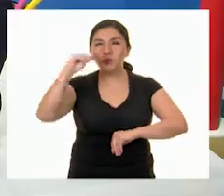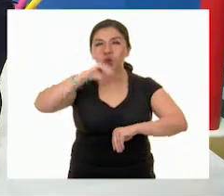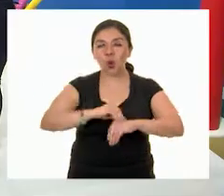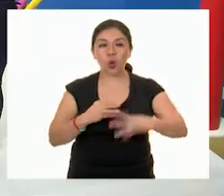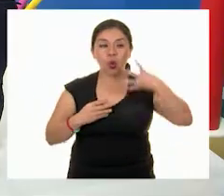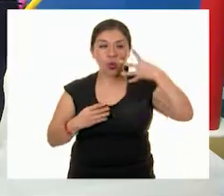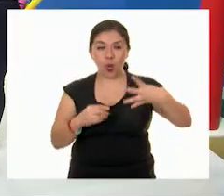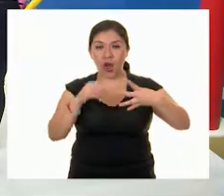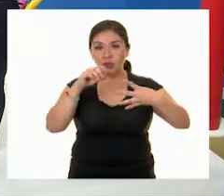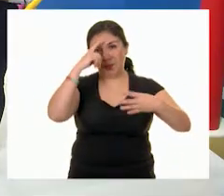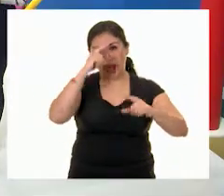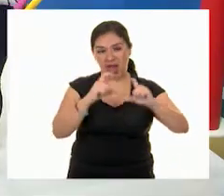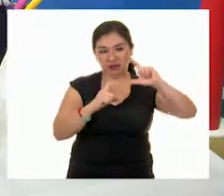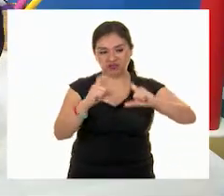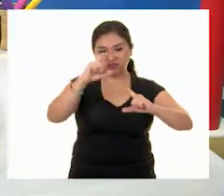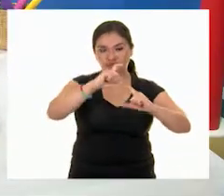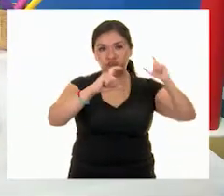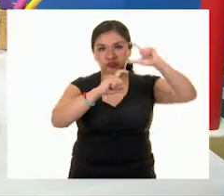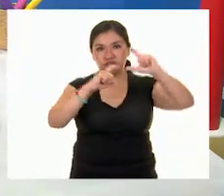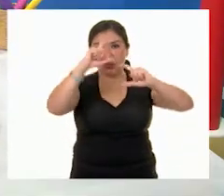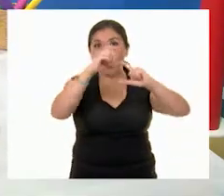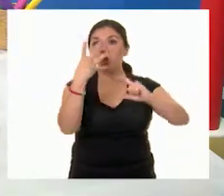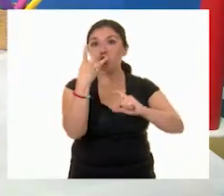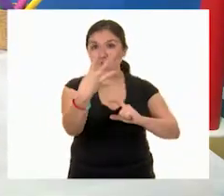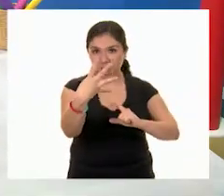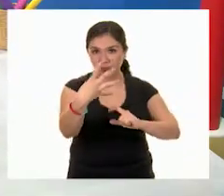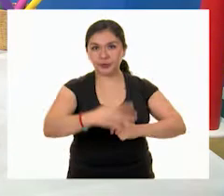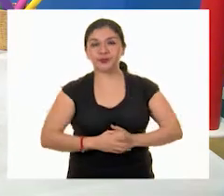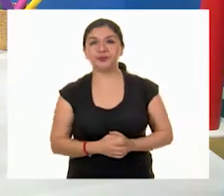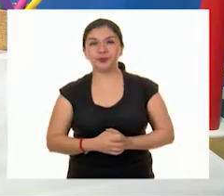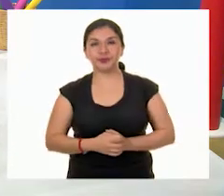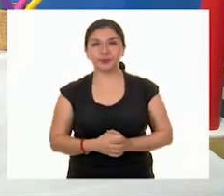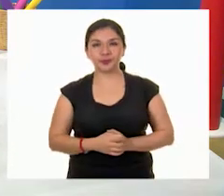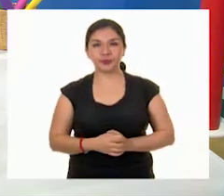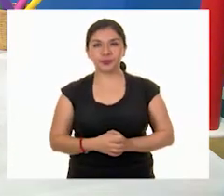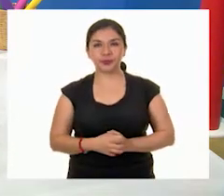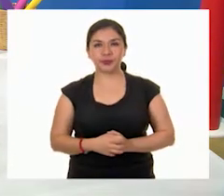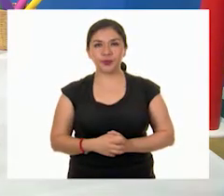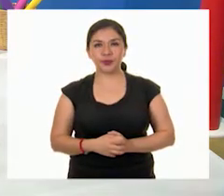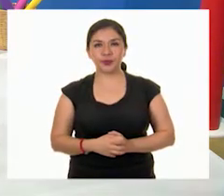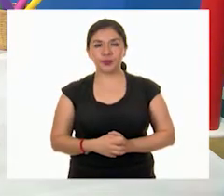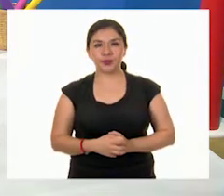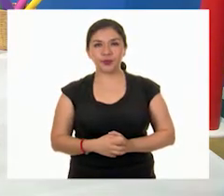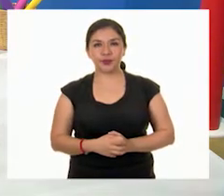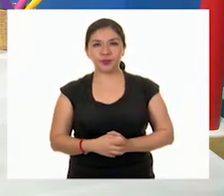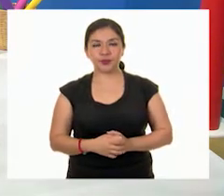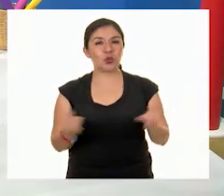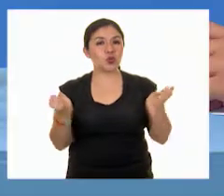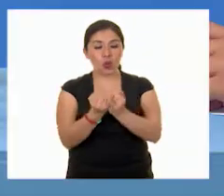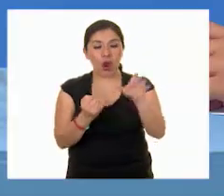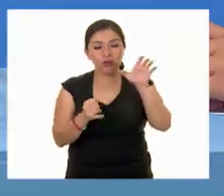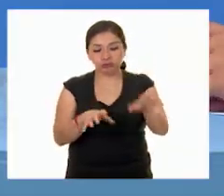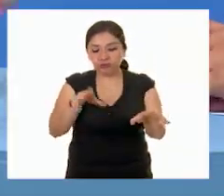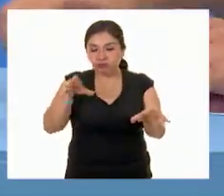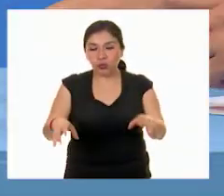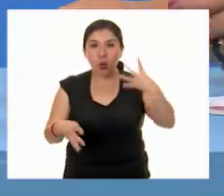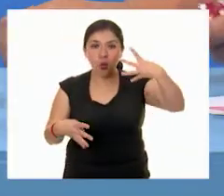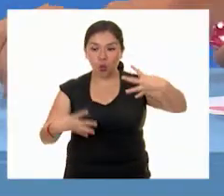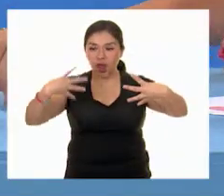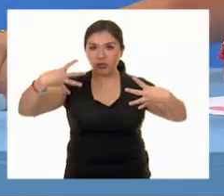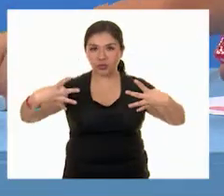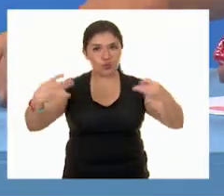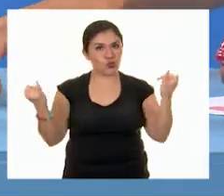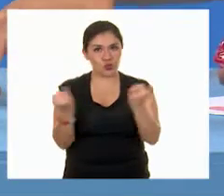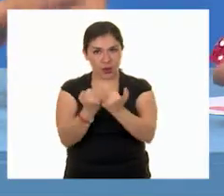de altura a cada uno. Muy bien. Entonces, ¿a este hay que quitarle? Sí. Para que nada más le queden 4.